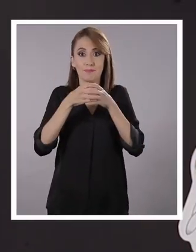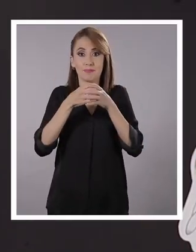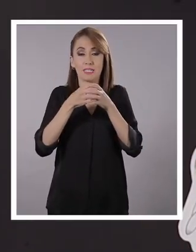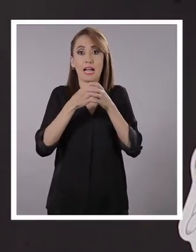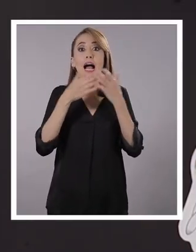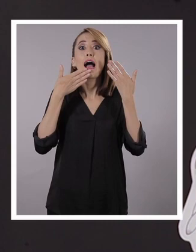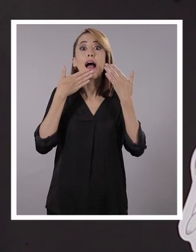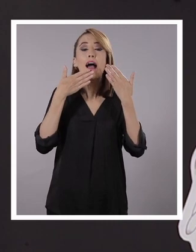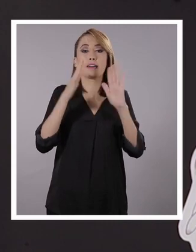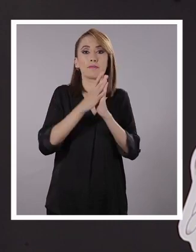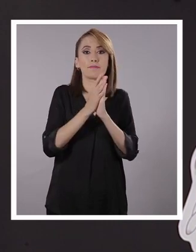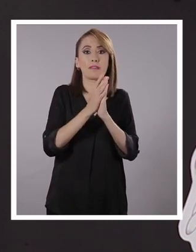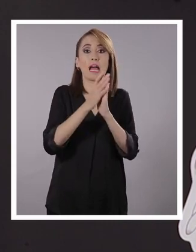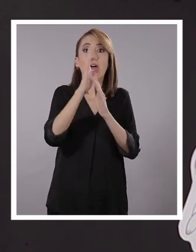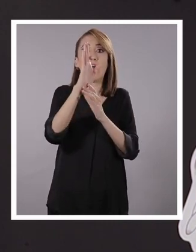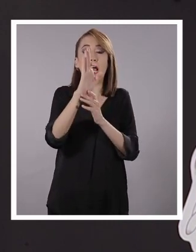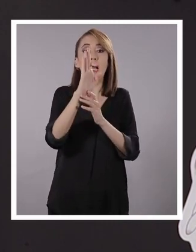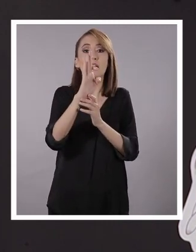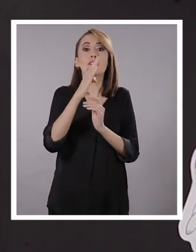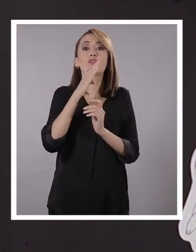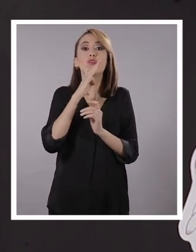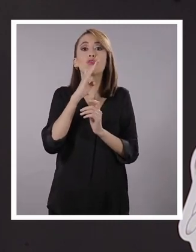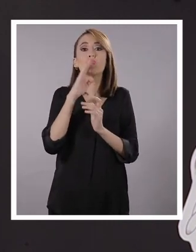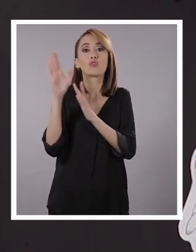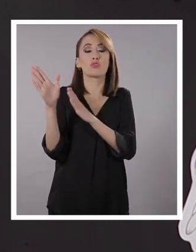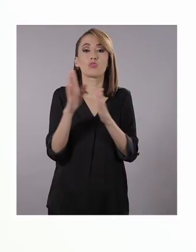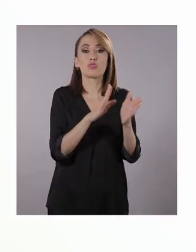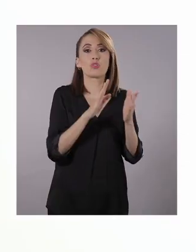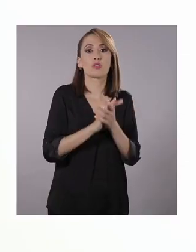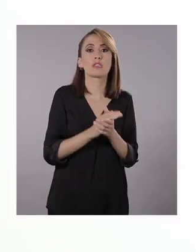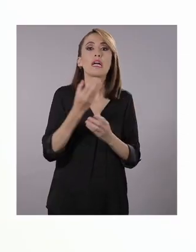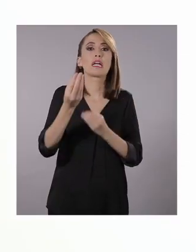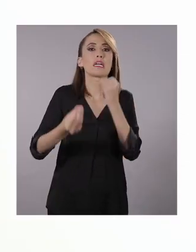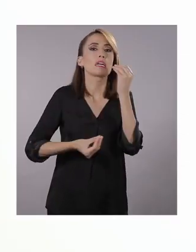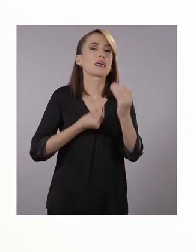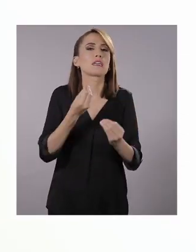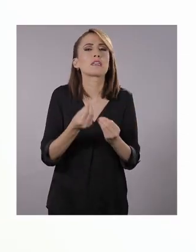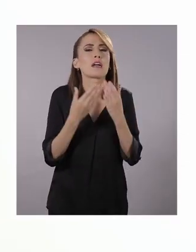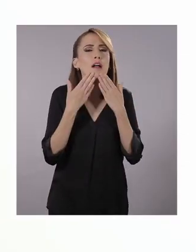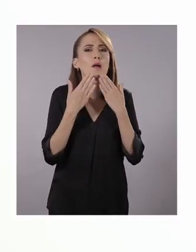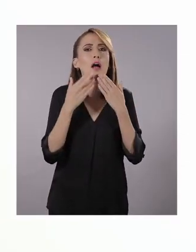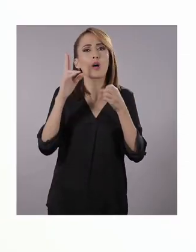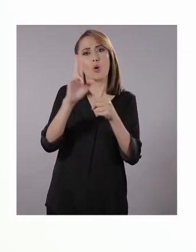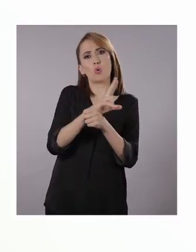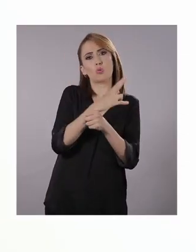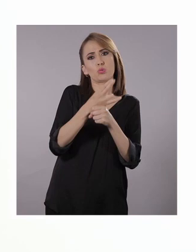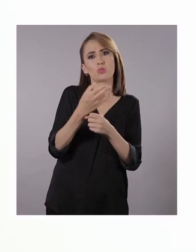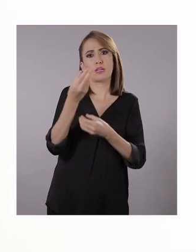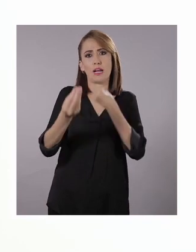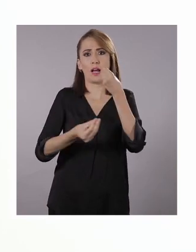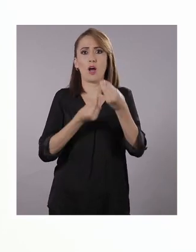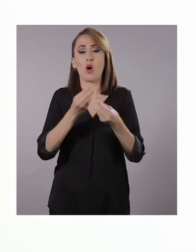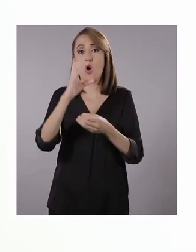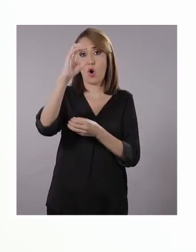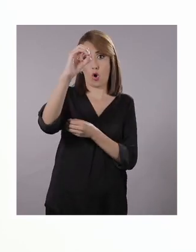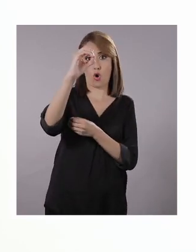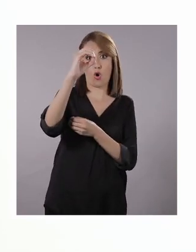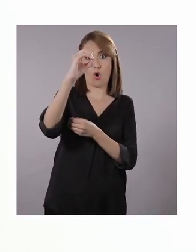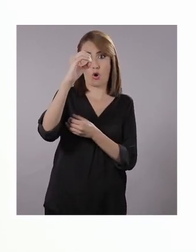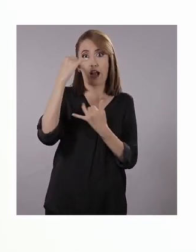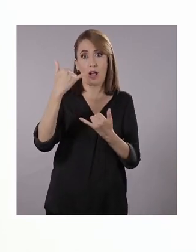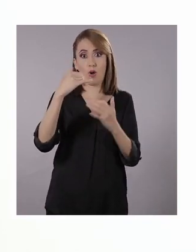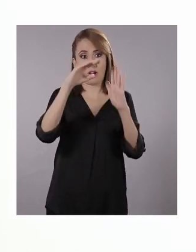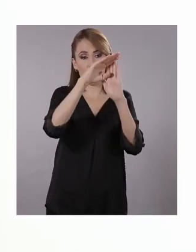Muy bien. Medidas de higiene. ¿Qué más podremos